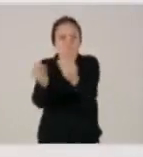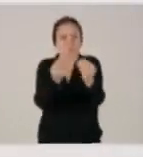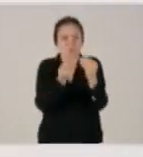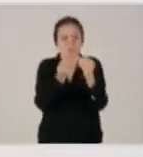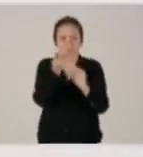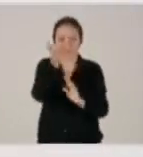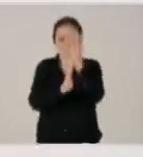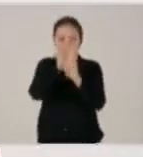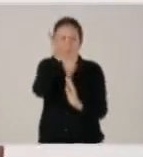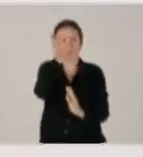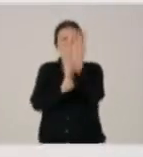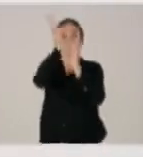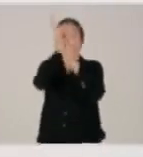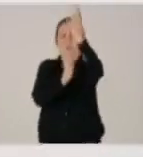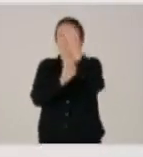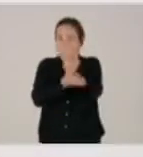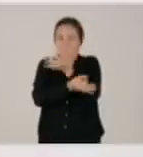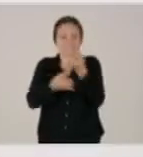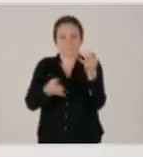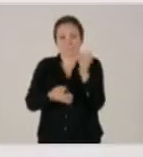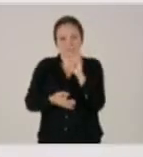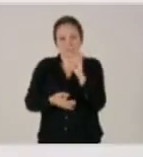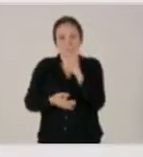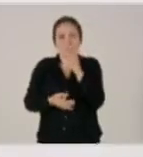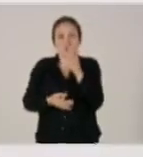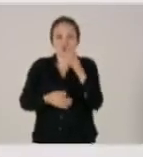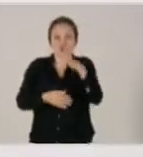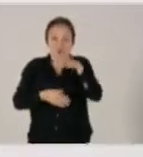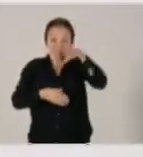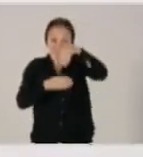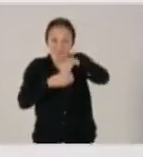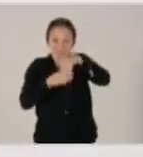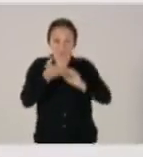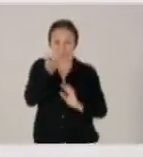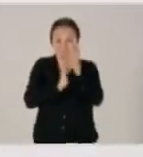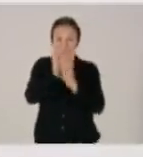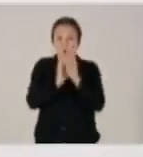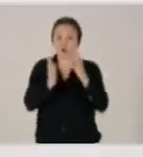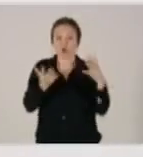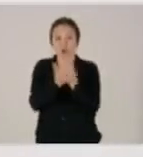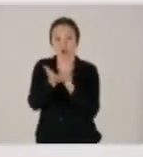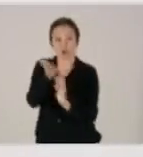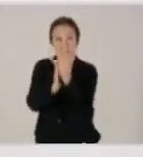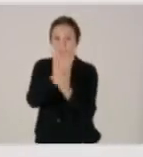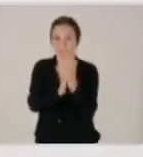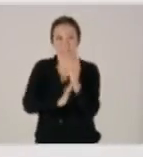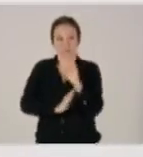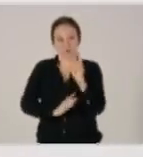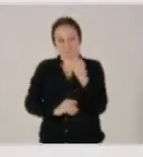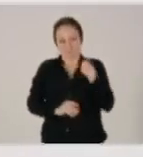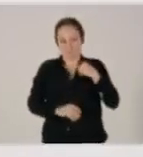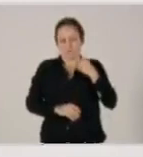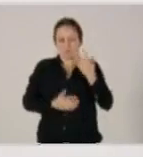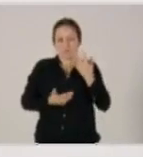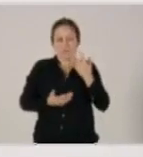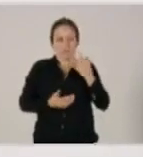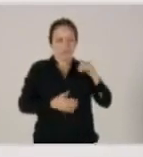no ardió bien nos dio bien no quemó todo lo que había en su interior de la masa hay muchas zonas verdes en los vuelos que hacen los